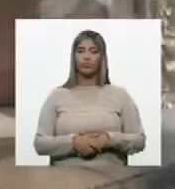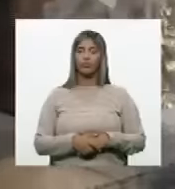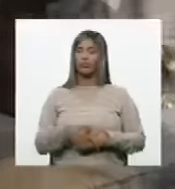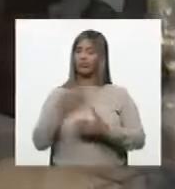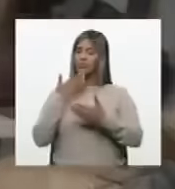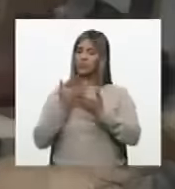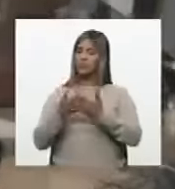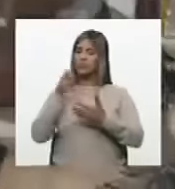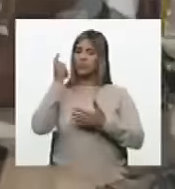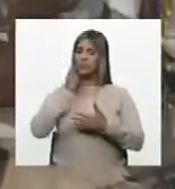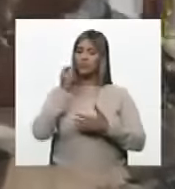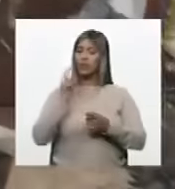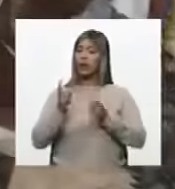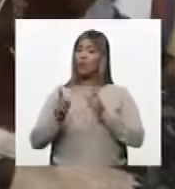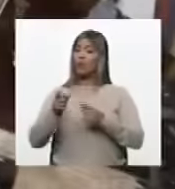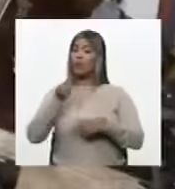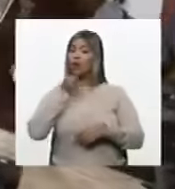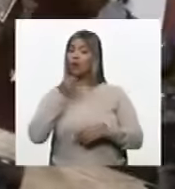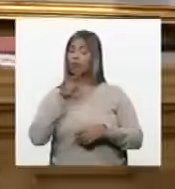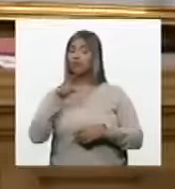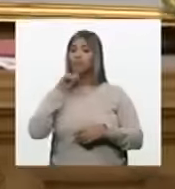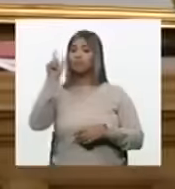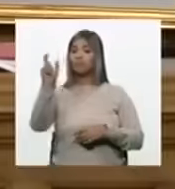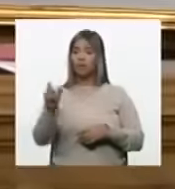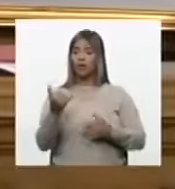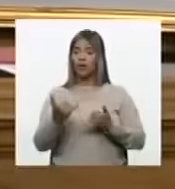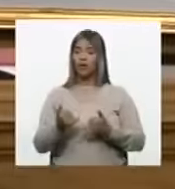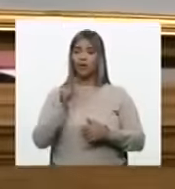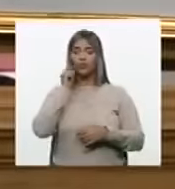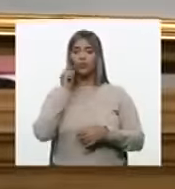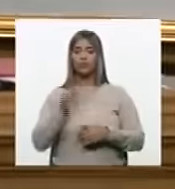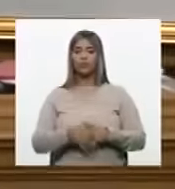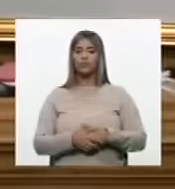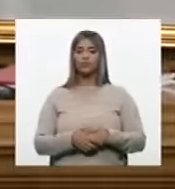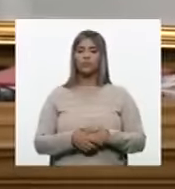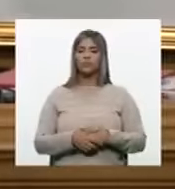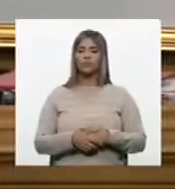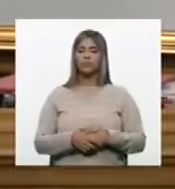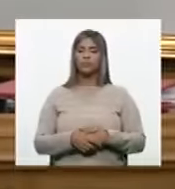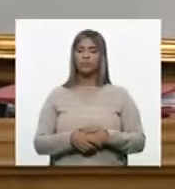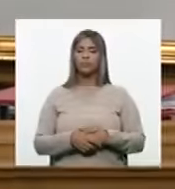Gracias, diputado. Voy a dejar en el derecho de palabra a la diputada Blanca Ecaut.